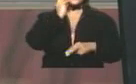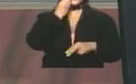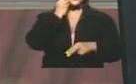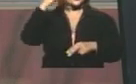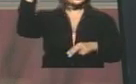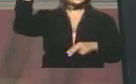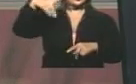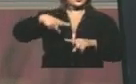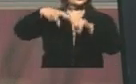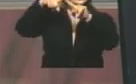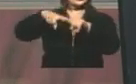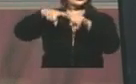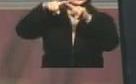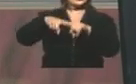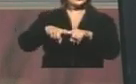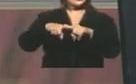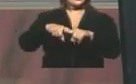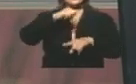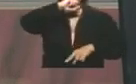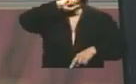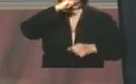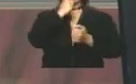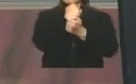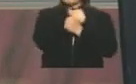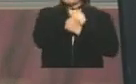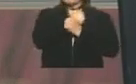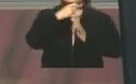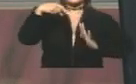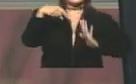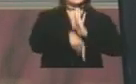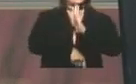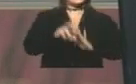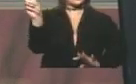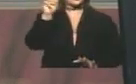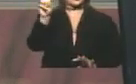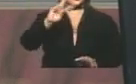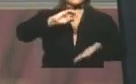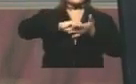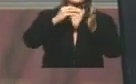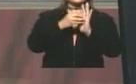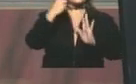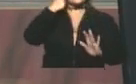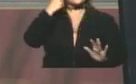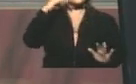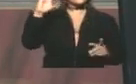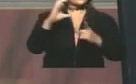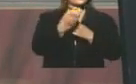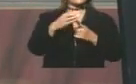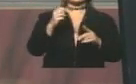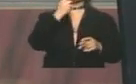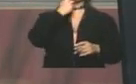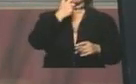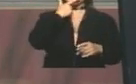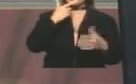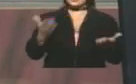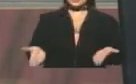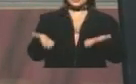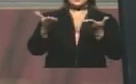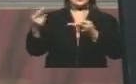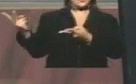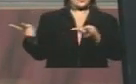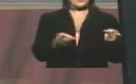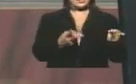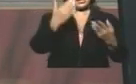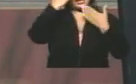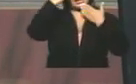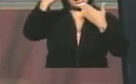Mi Sol Sostenido, quien se declara como profundo amante de nuestras tradiciones venezolanas. Y con esta hermosísima declaración, Carlos, te doy la